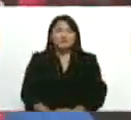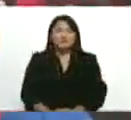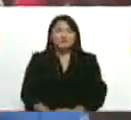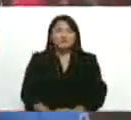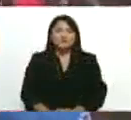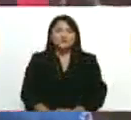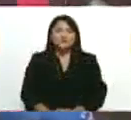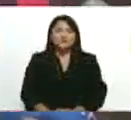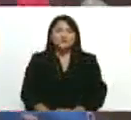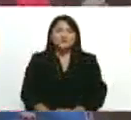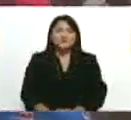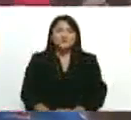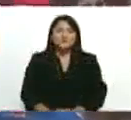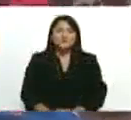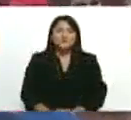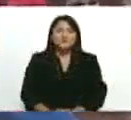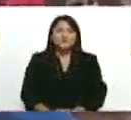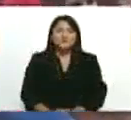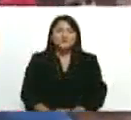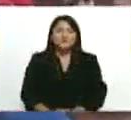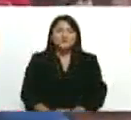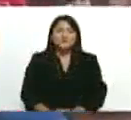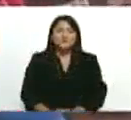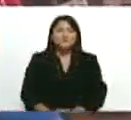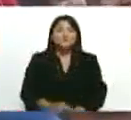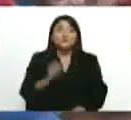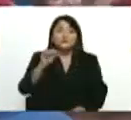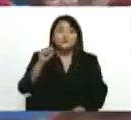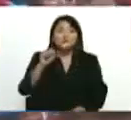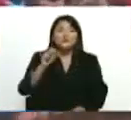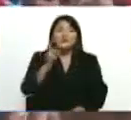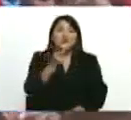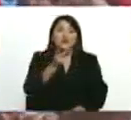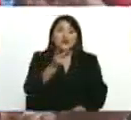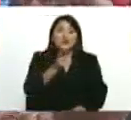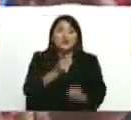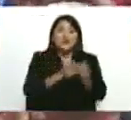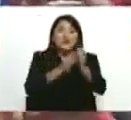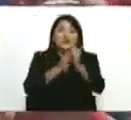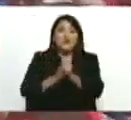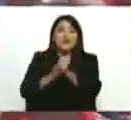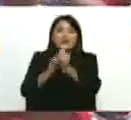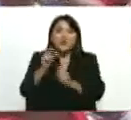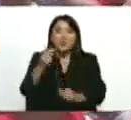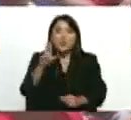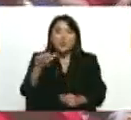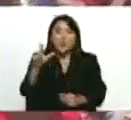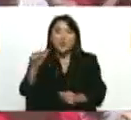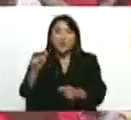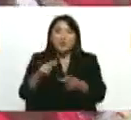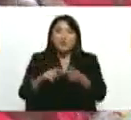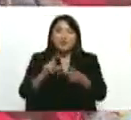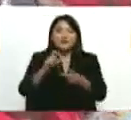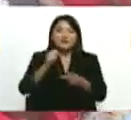Guali España, ¿sí? Aquí, y fueron los primeros que dijeron, ¿ves?